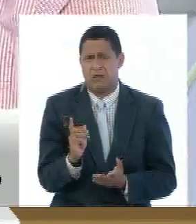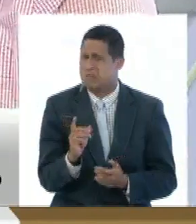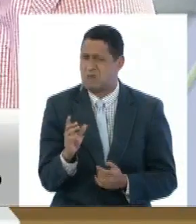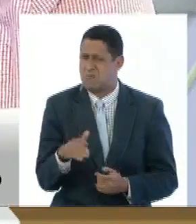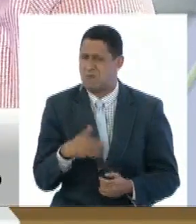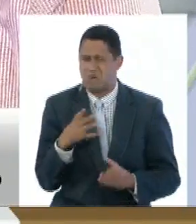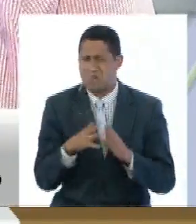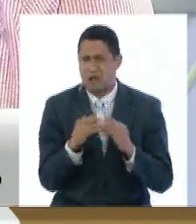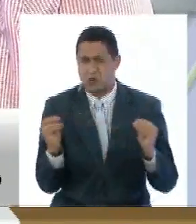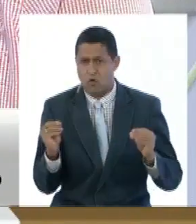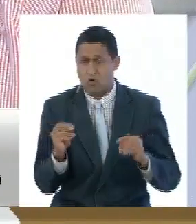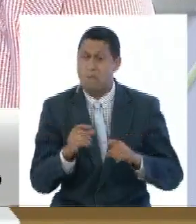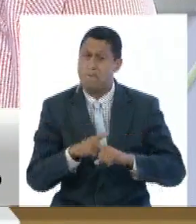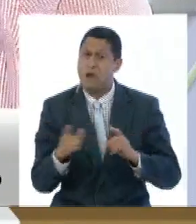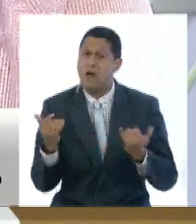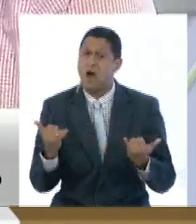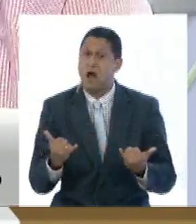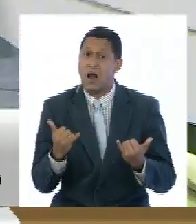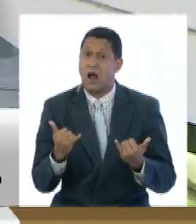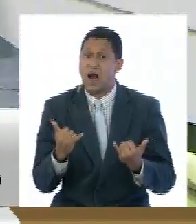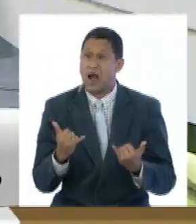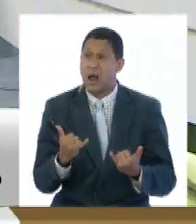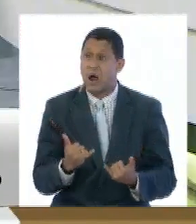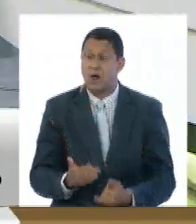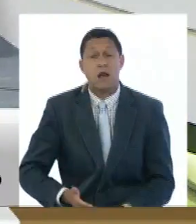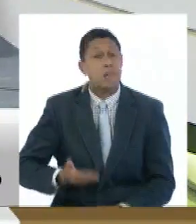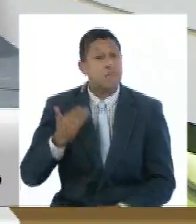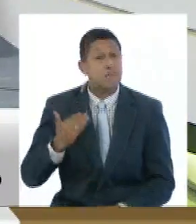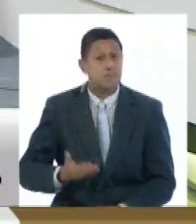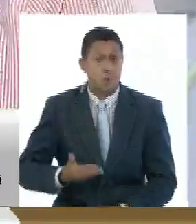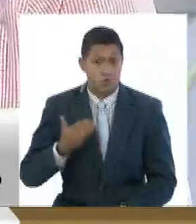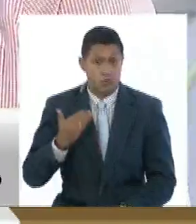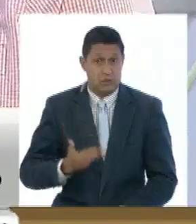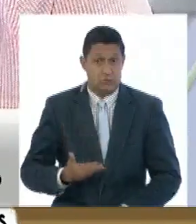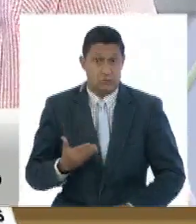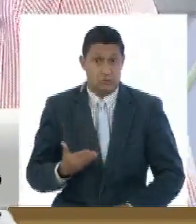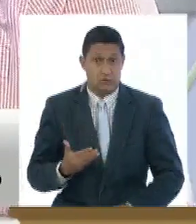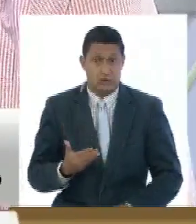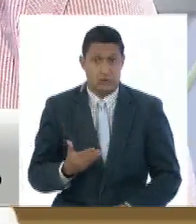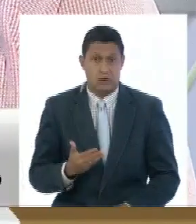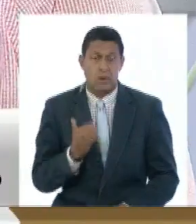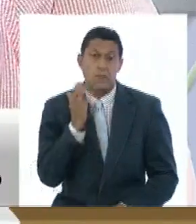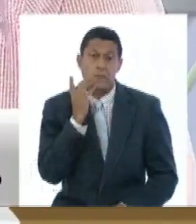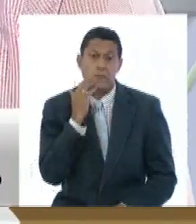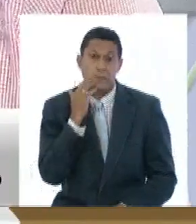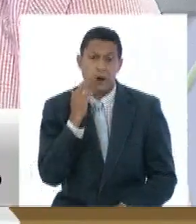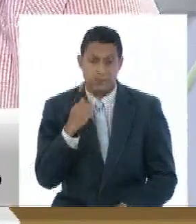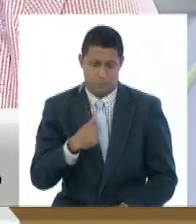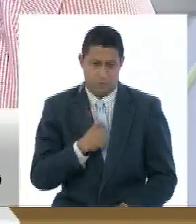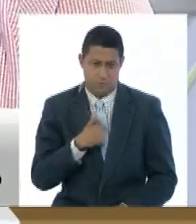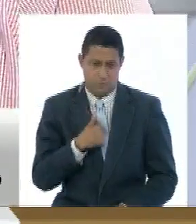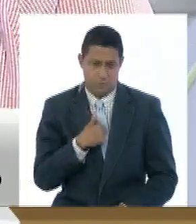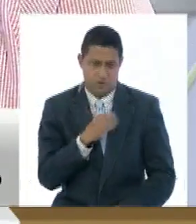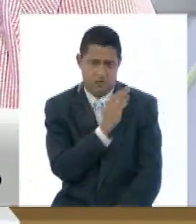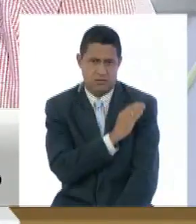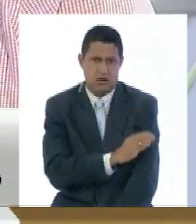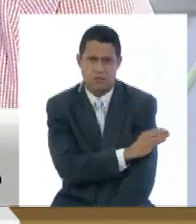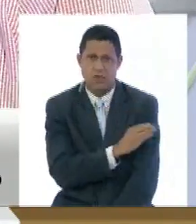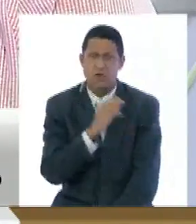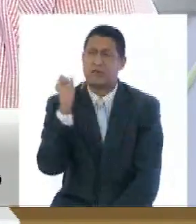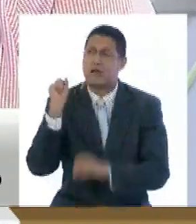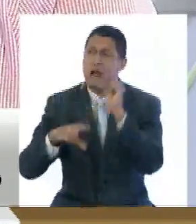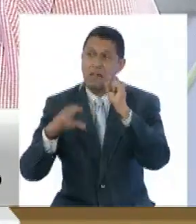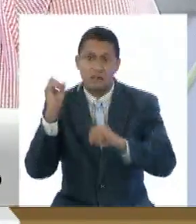amigable para todo el mundo, y resulta que ahora es extremadamente importante. Por ejemplo, te hablo de mi centro de salud, en este caso el Centro Médico